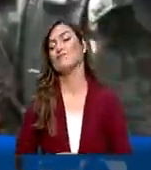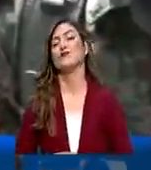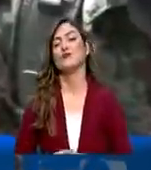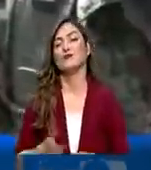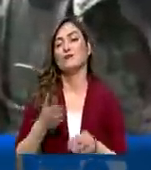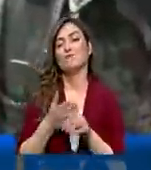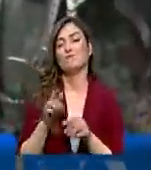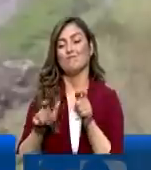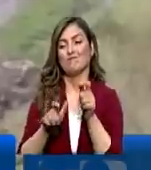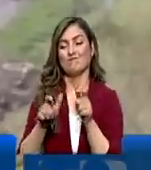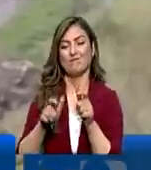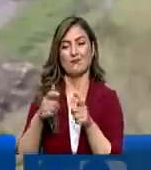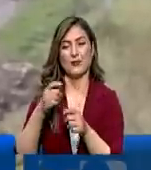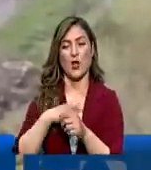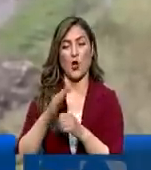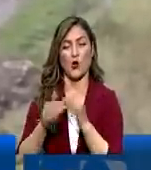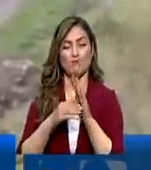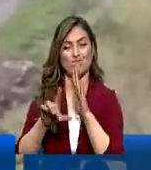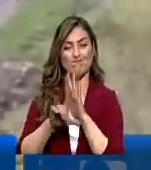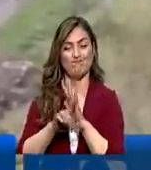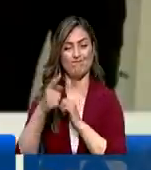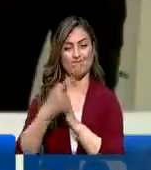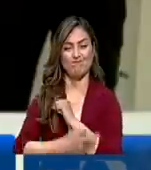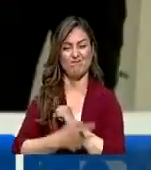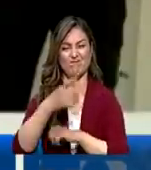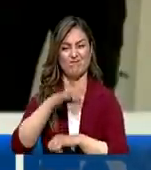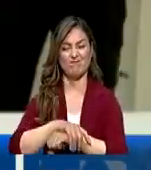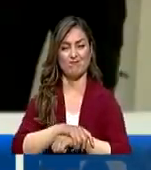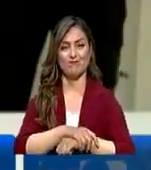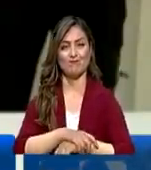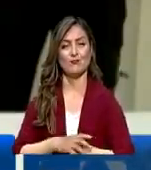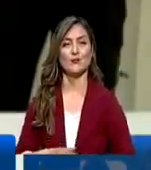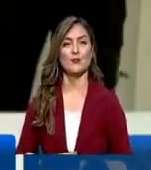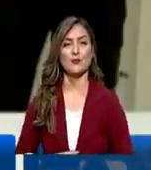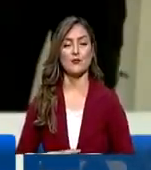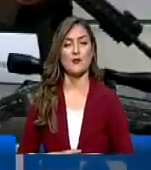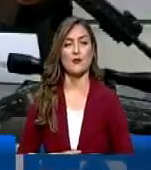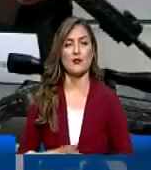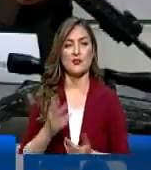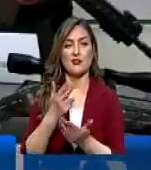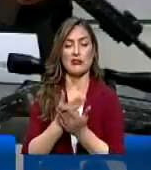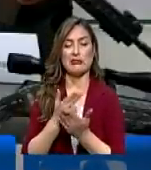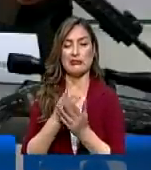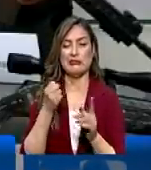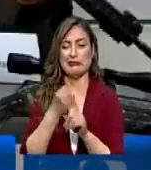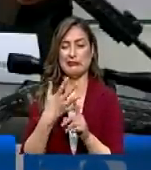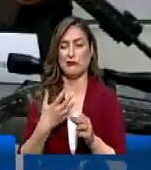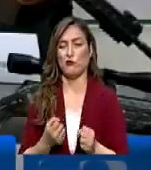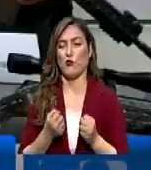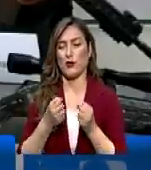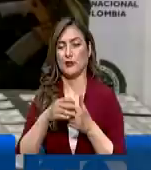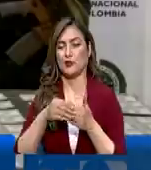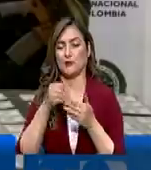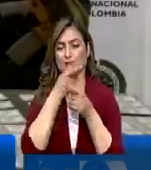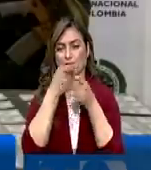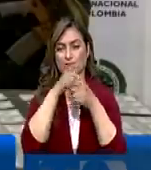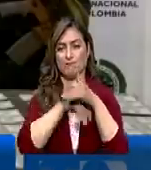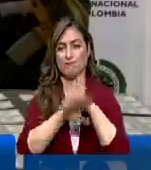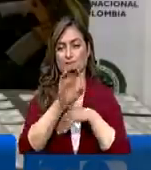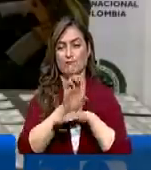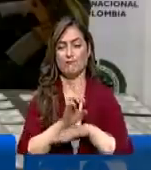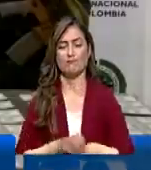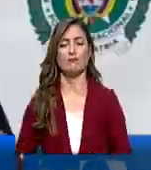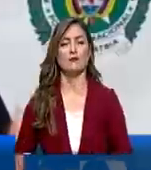de neutralizar los delitos en los dos lados de la frontera, logrando la aprehensión de armas traumáticas y dólares falsos que iban a ingresar